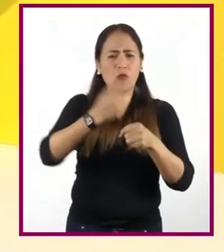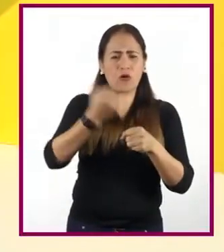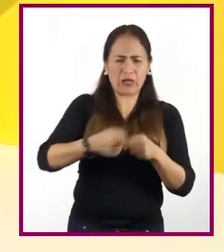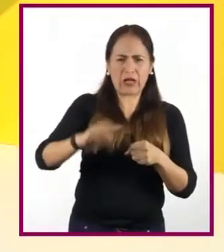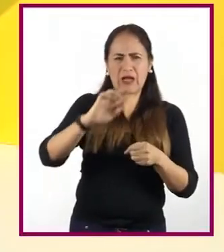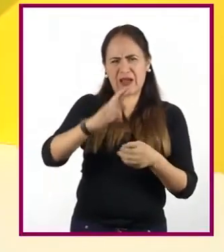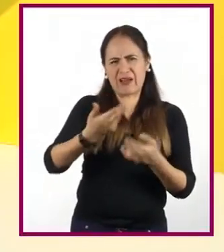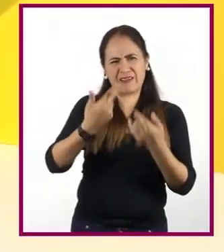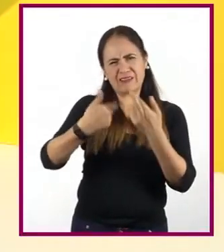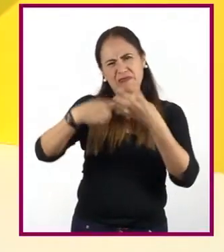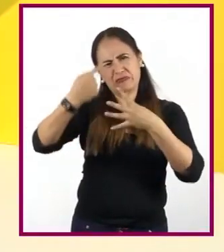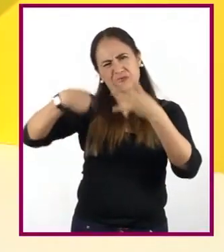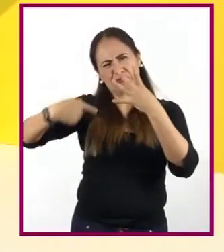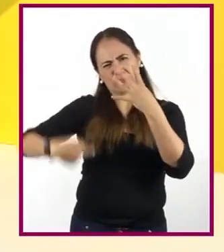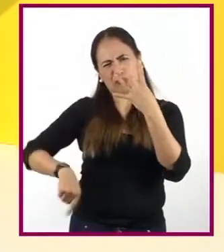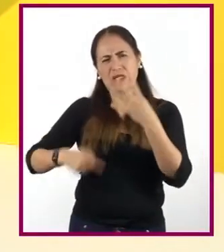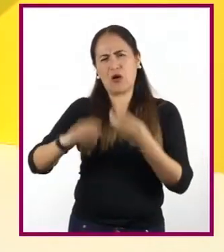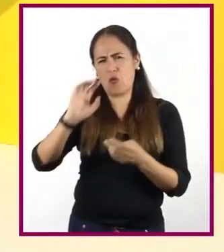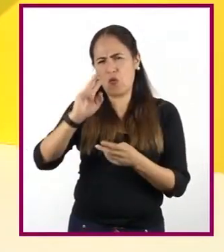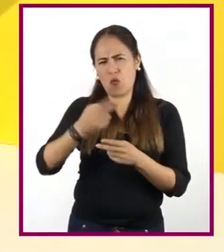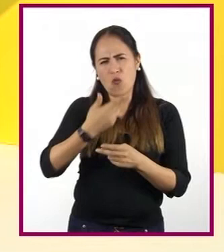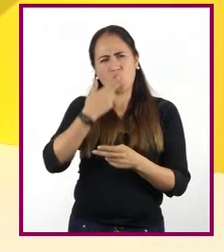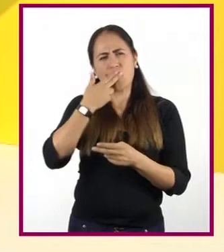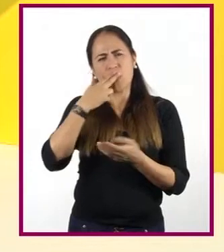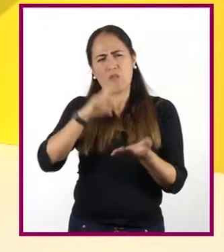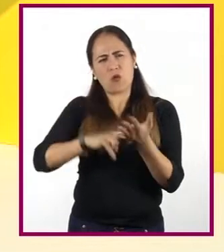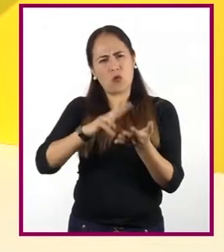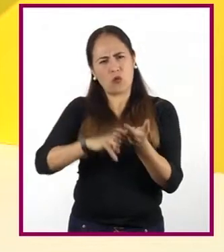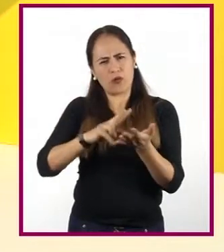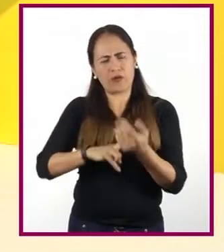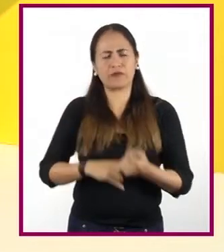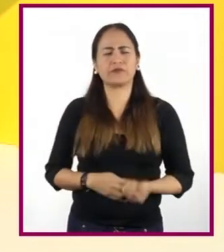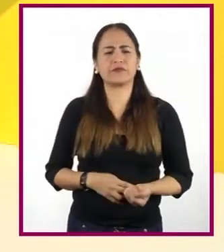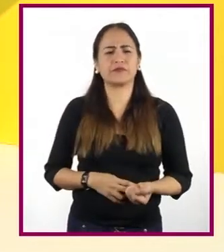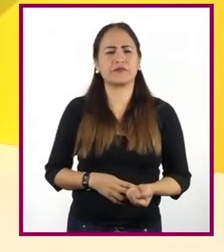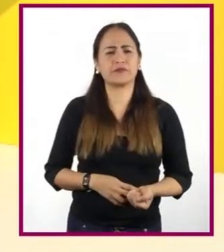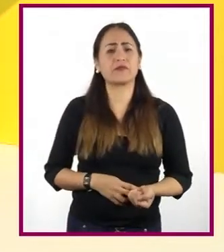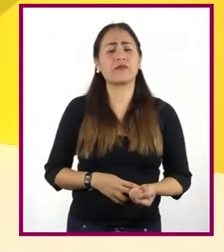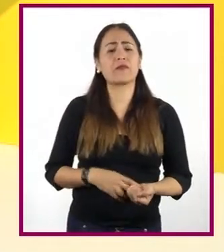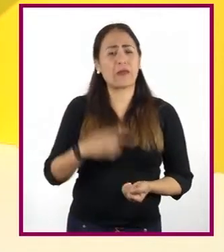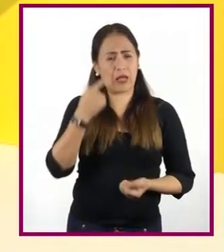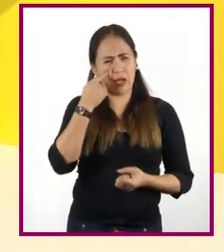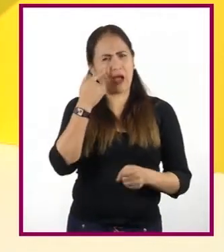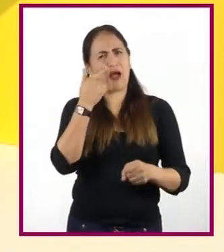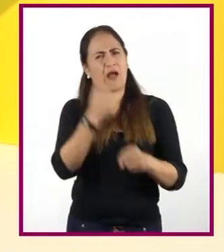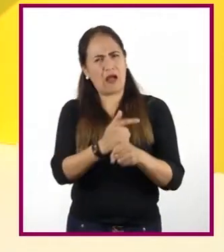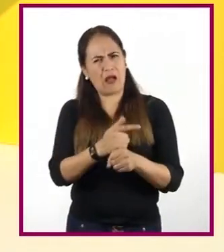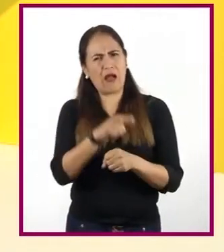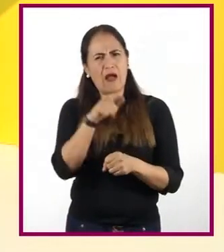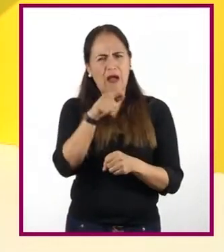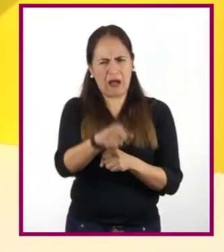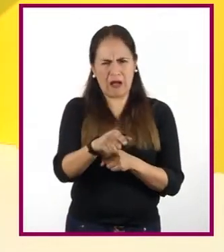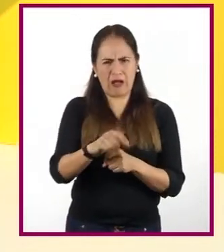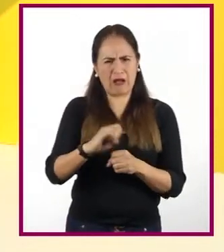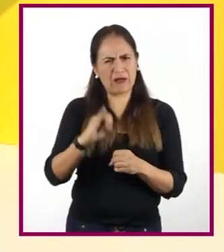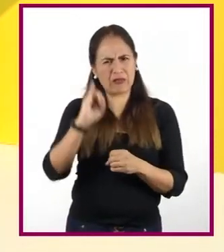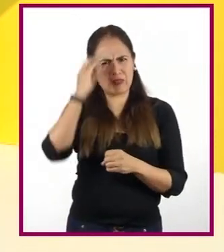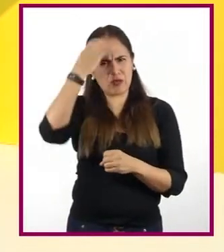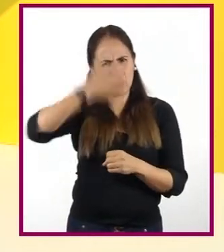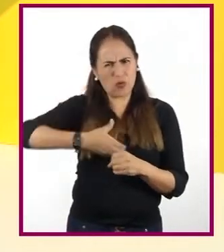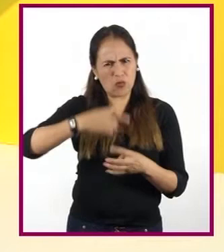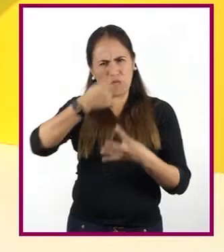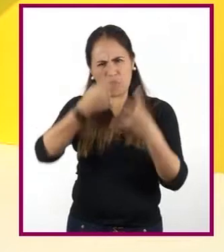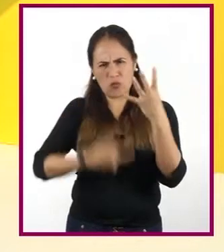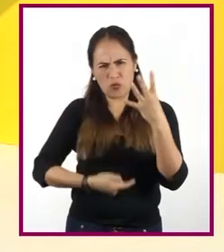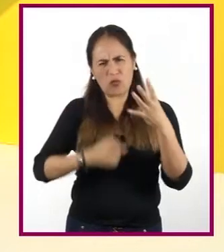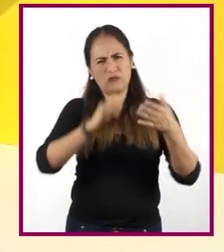antepasados. Atención especial merece la construcción de una compleja trama de iconografías y